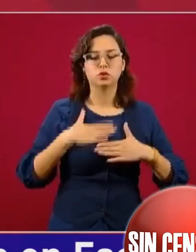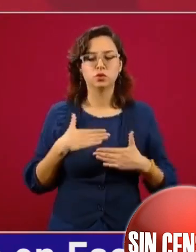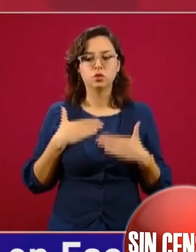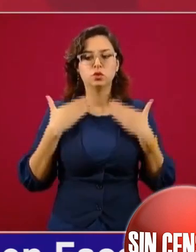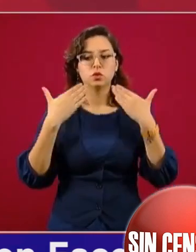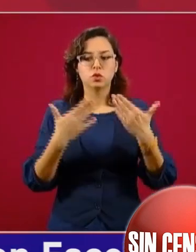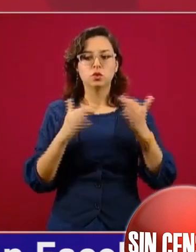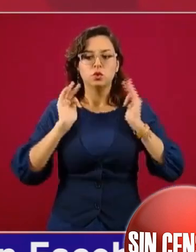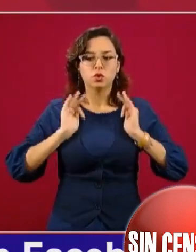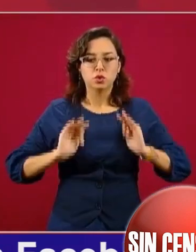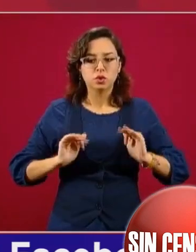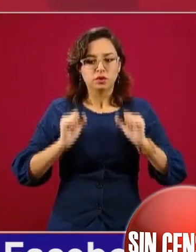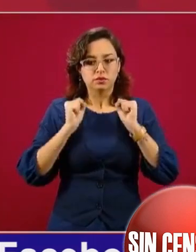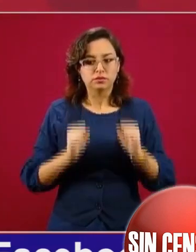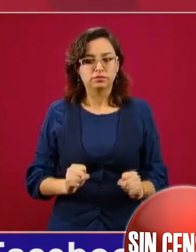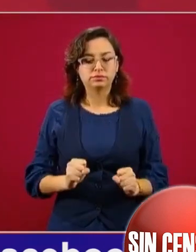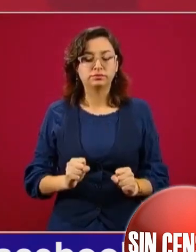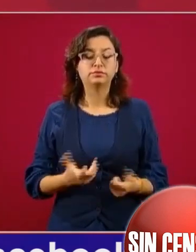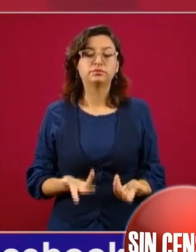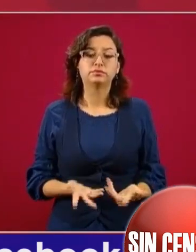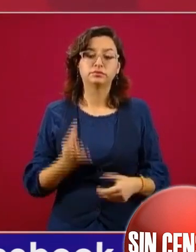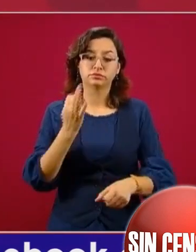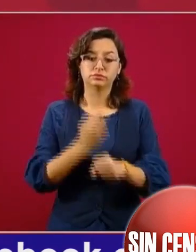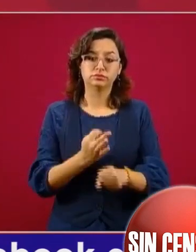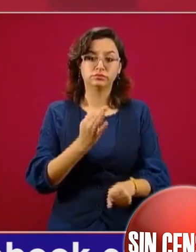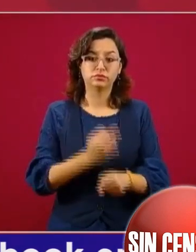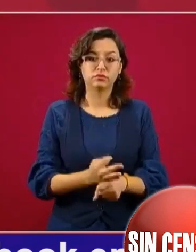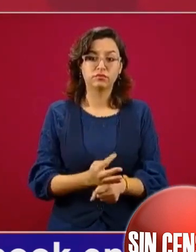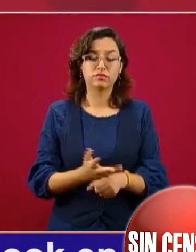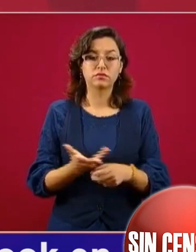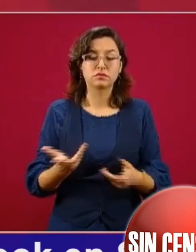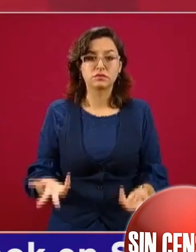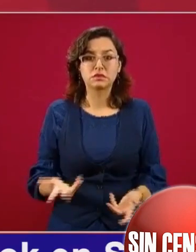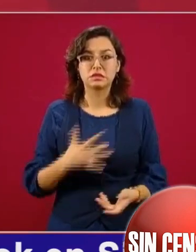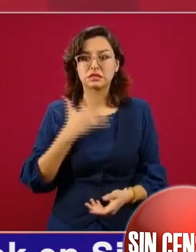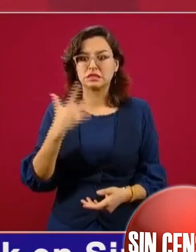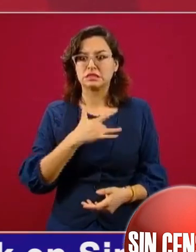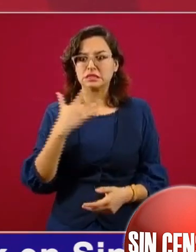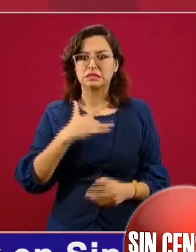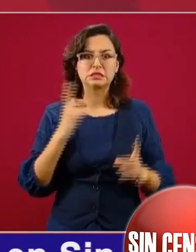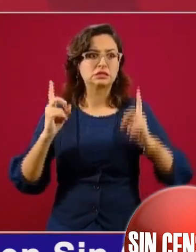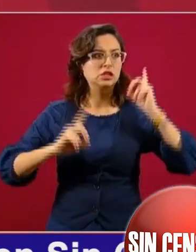de la pandemia, de la incertidumbre